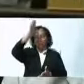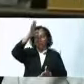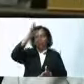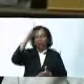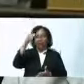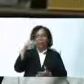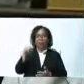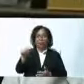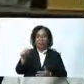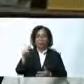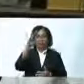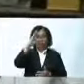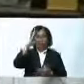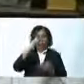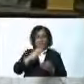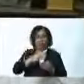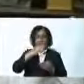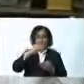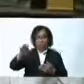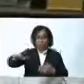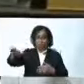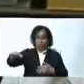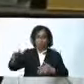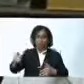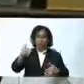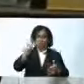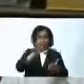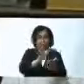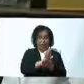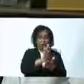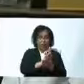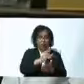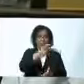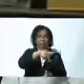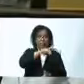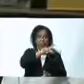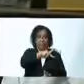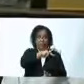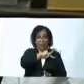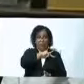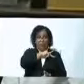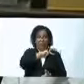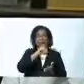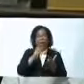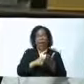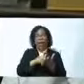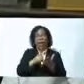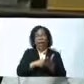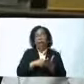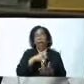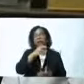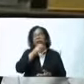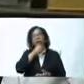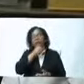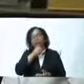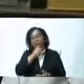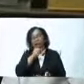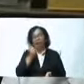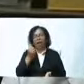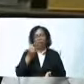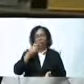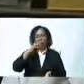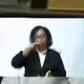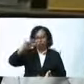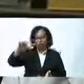tenga el colegio o por la edad que tenga el niño. Ustedes saben que el centro, las escuelas tienen